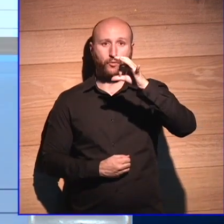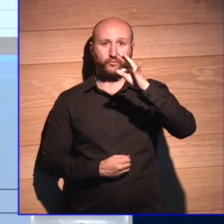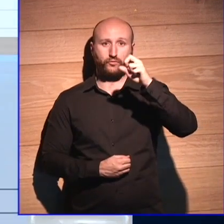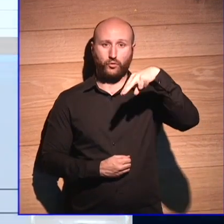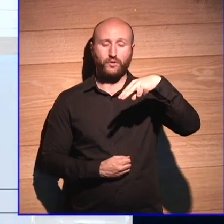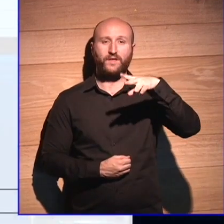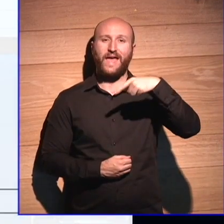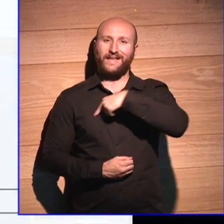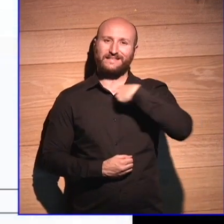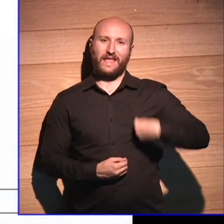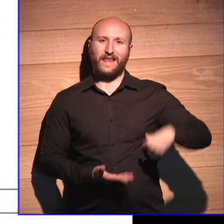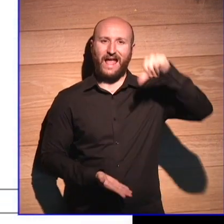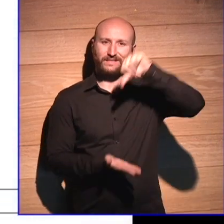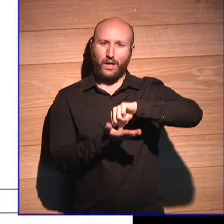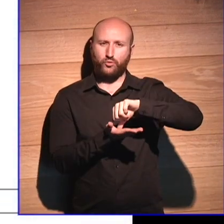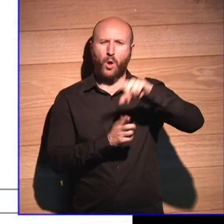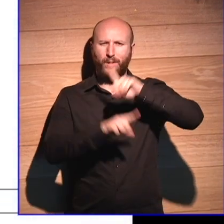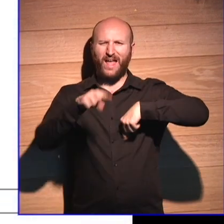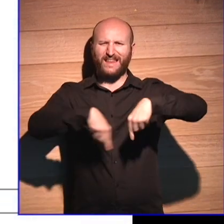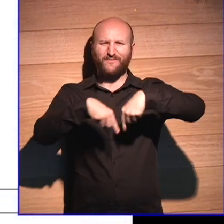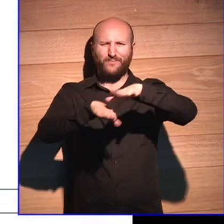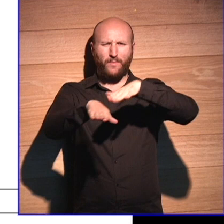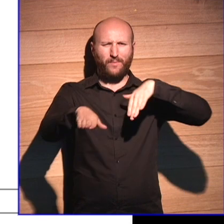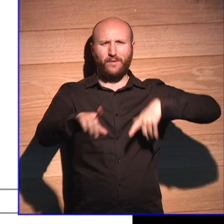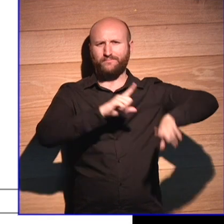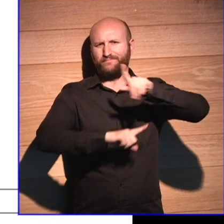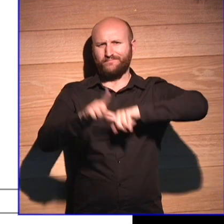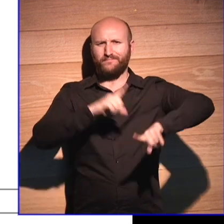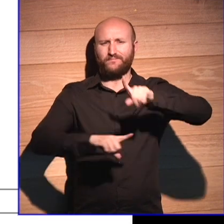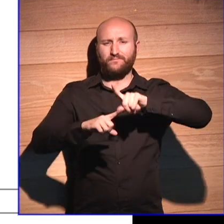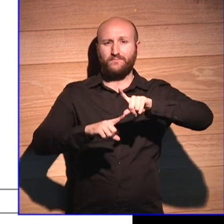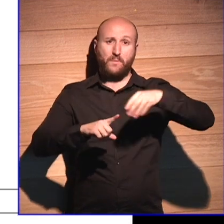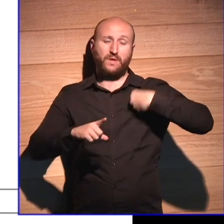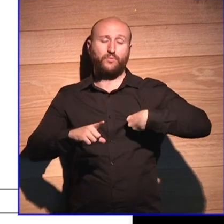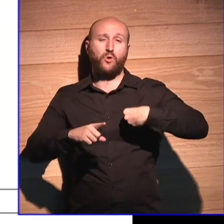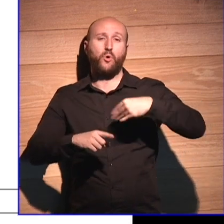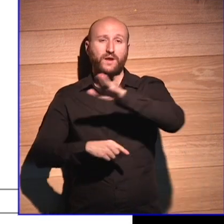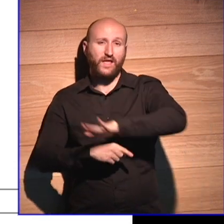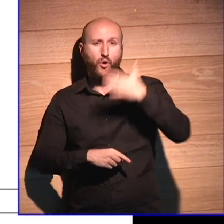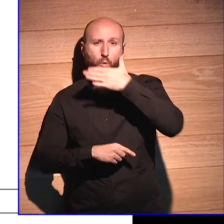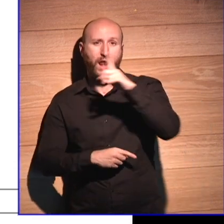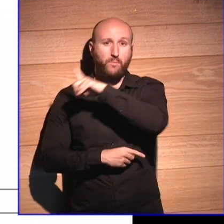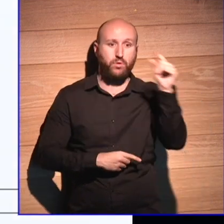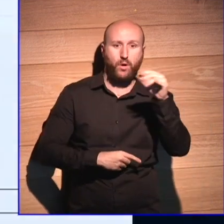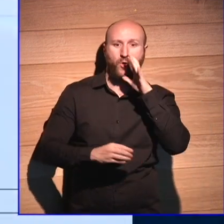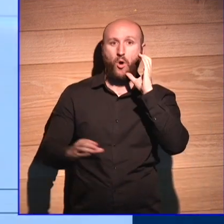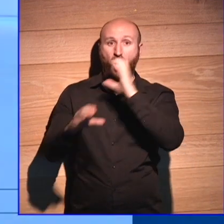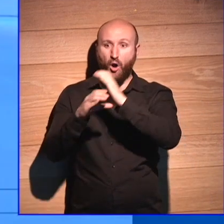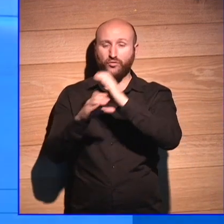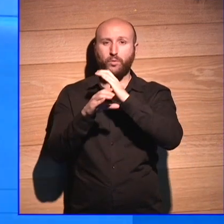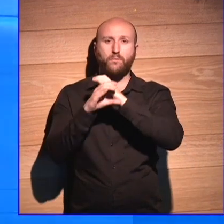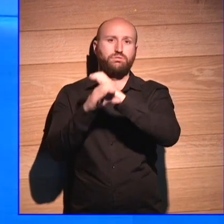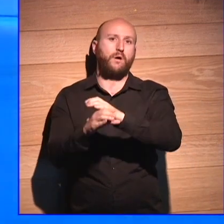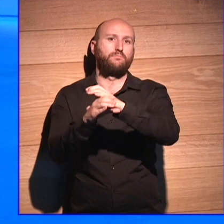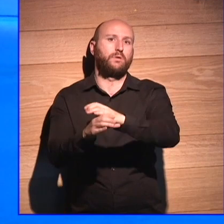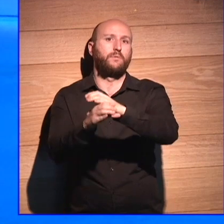Chinatown, tenían muchos problemas de tráfico. Cuando los niños salían de la escuela, bueno, pues los autocares no iban bien,